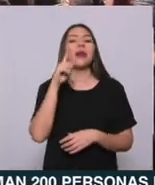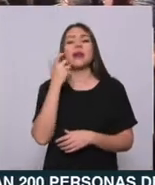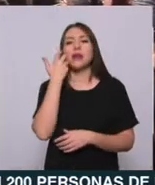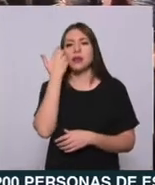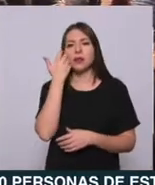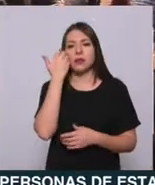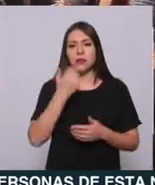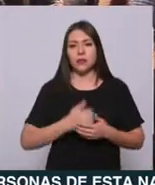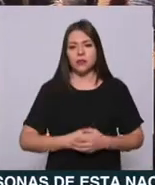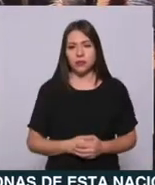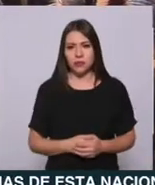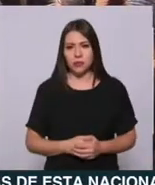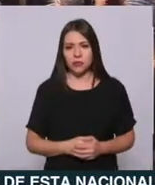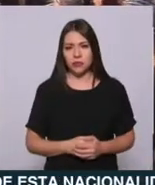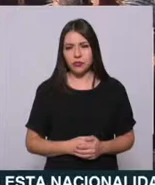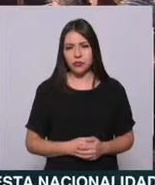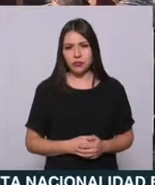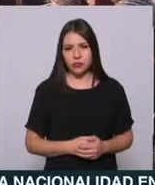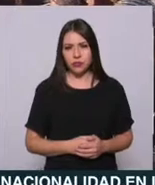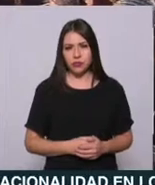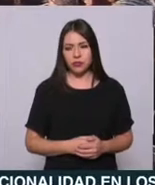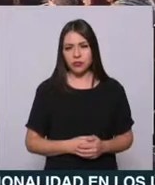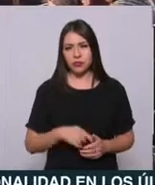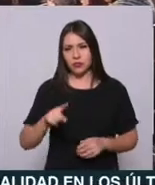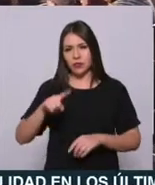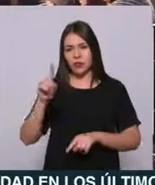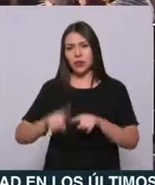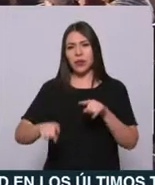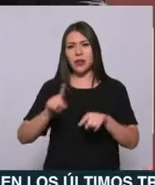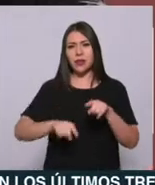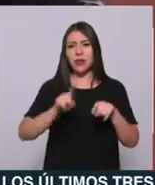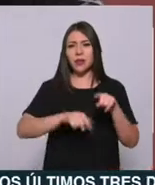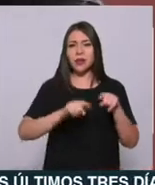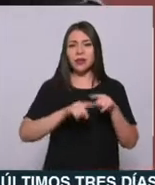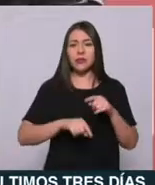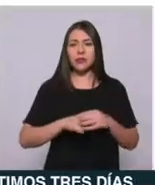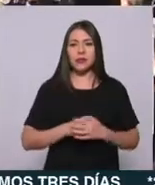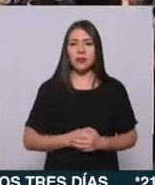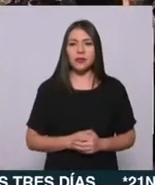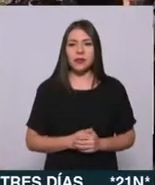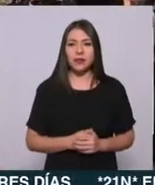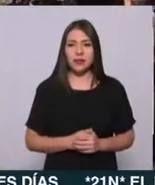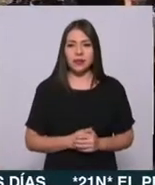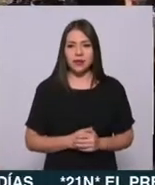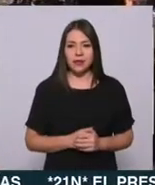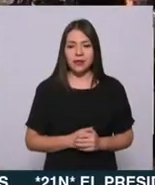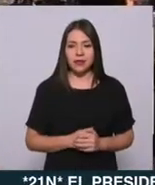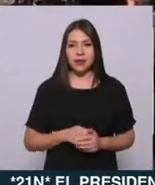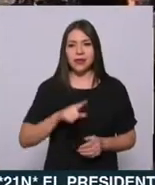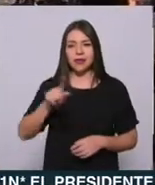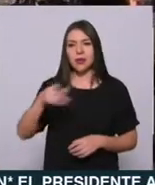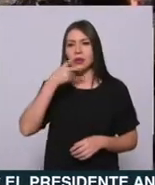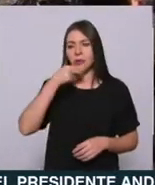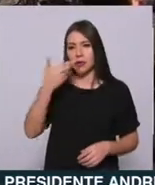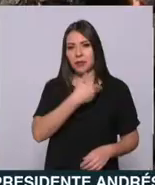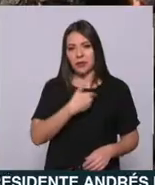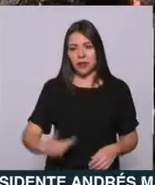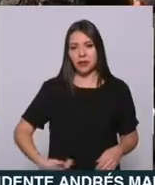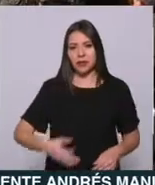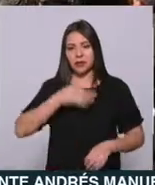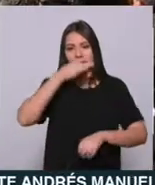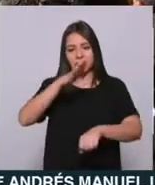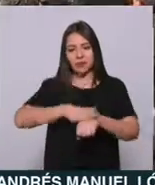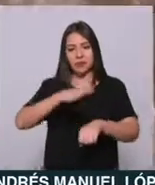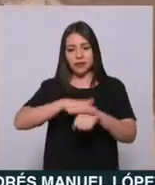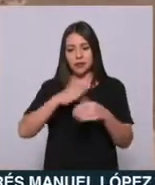chicanadas despojaban a los trabajadores de sus viviendas. El jefe del Ejecutivo también dio a conocer